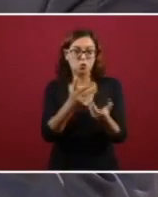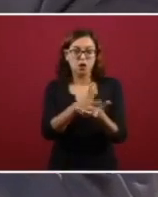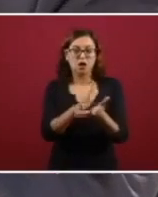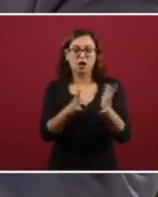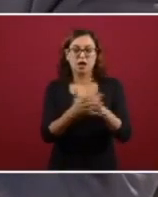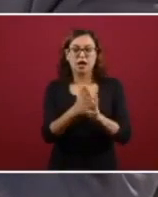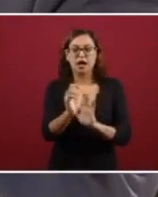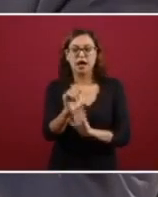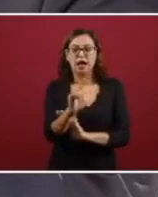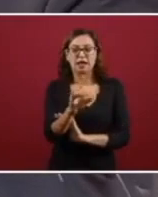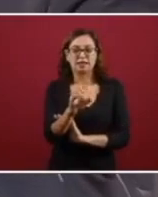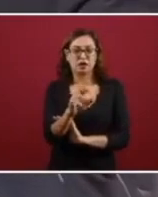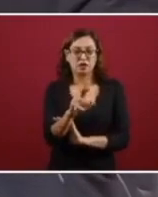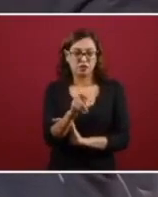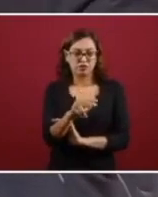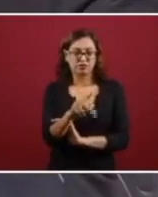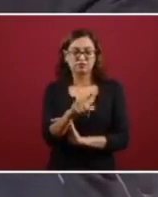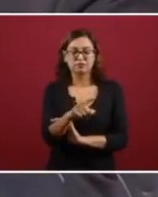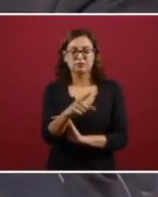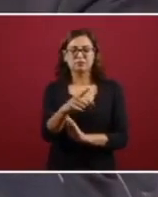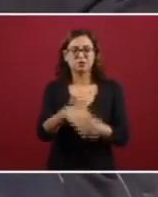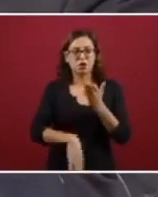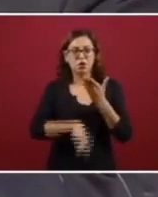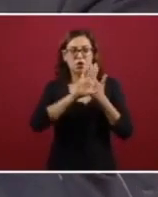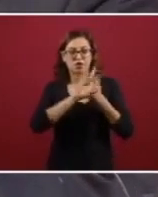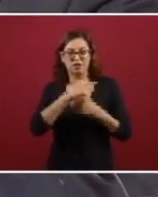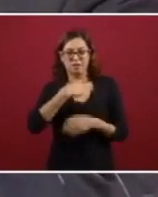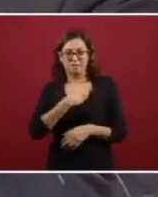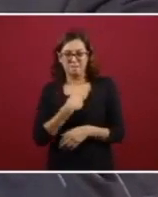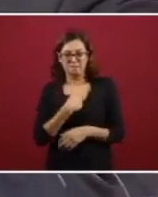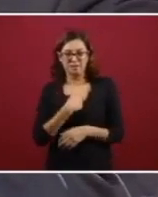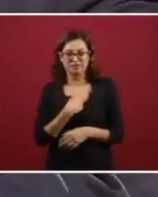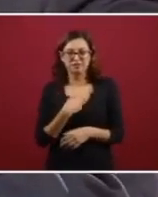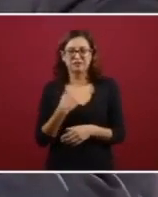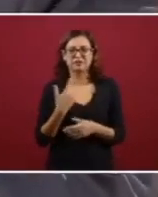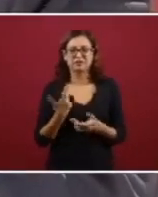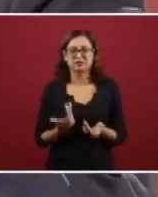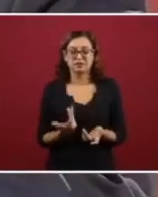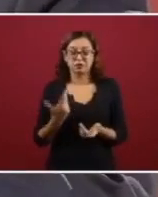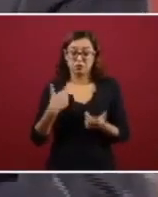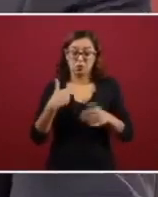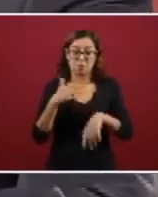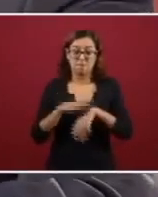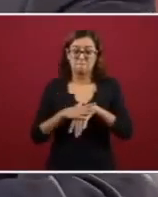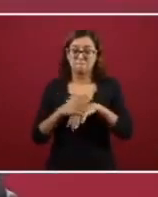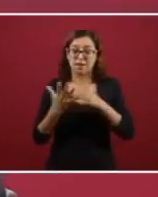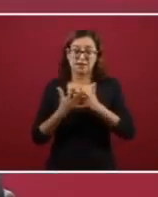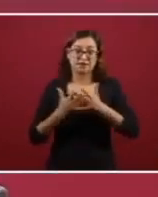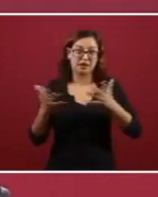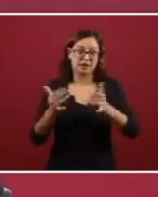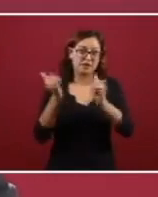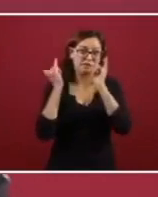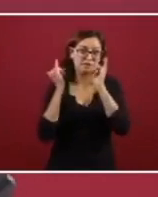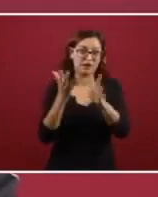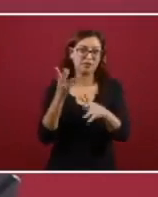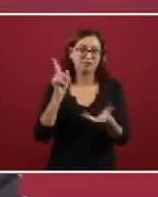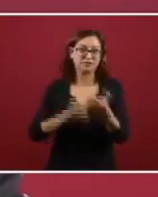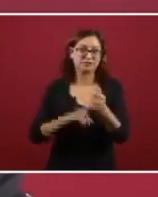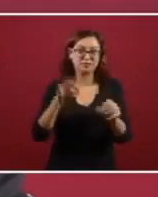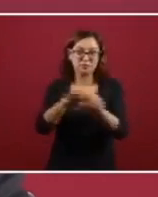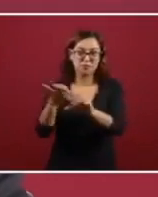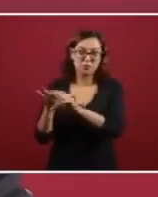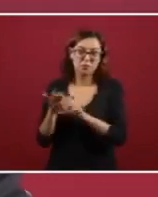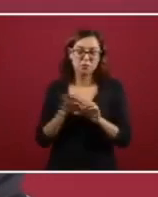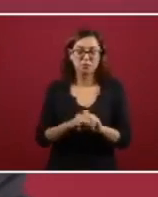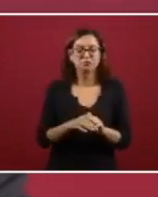podría parecer un contrasentido porque nuestros adversarios, a veces para él muchos son sus adversarios, los que se dedicaron a saquear,